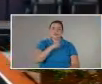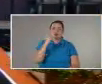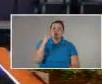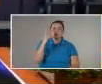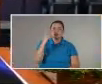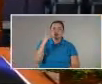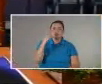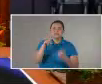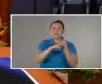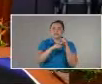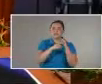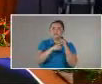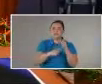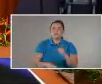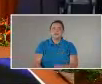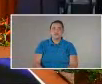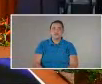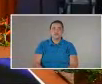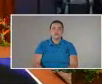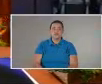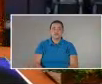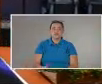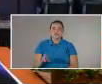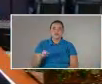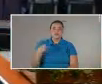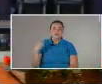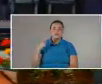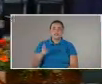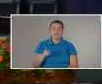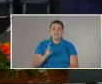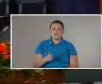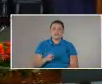paso, cuidando de no quedarnos